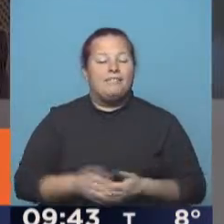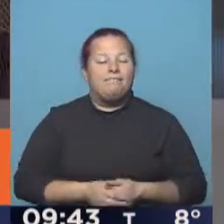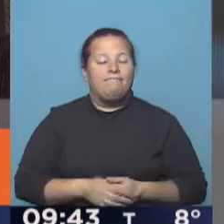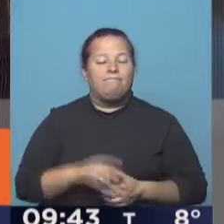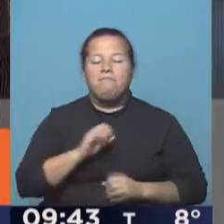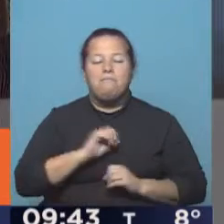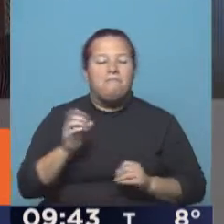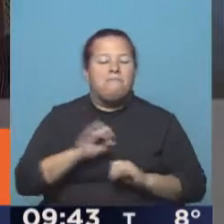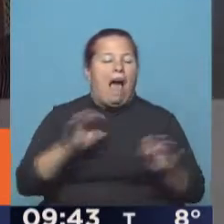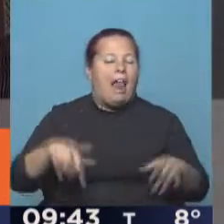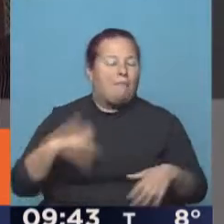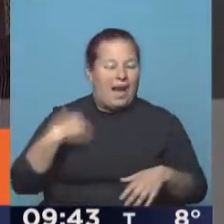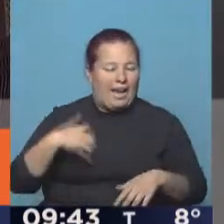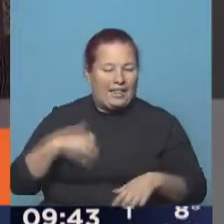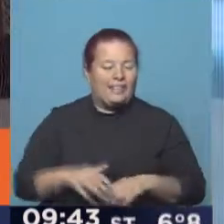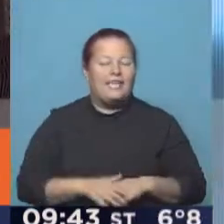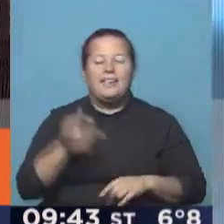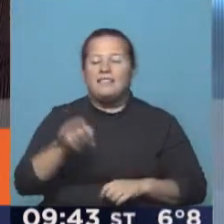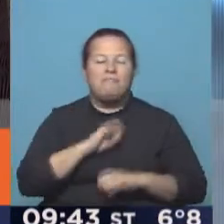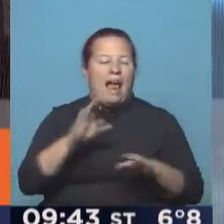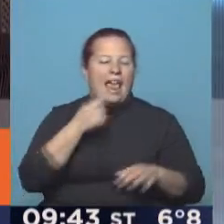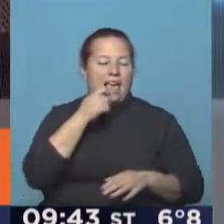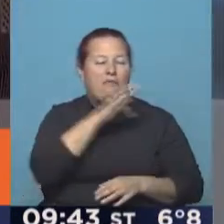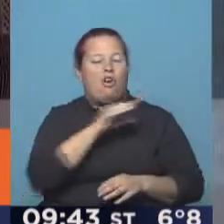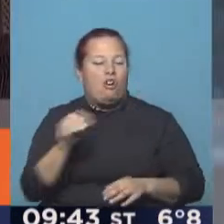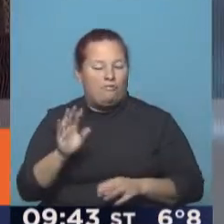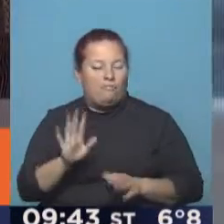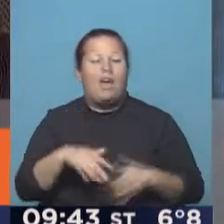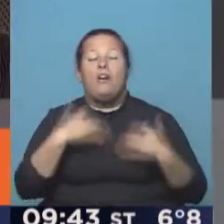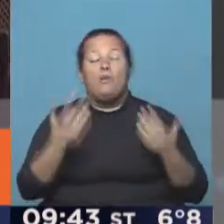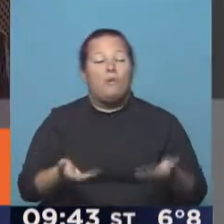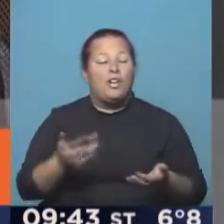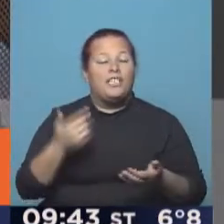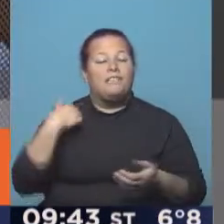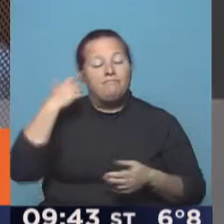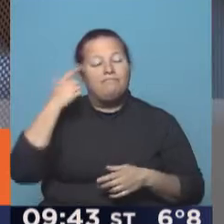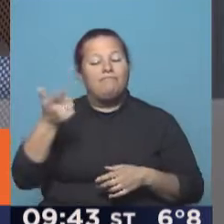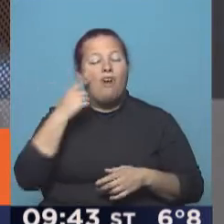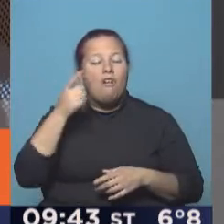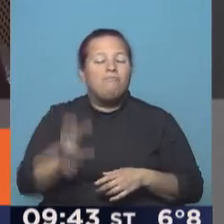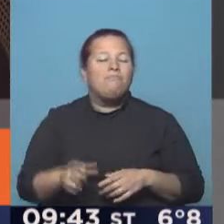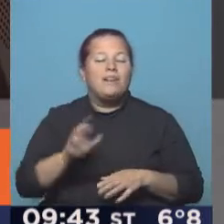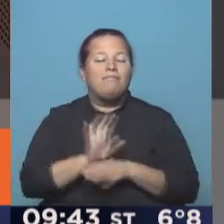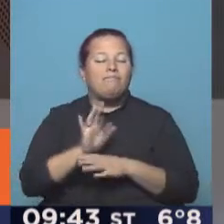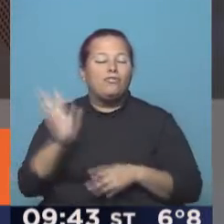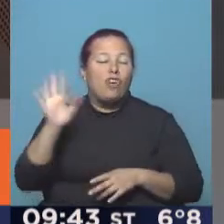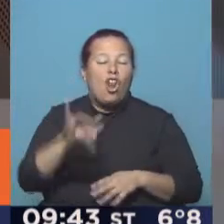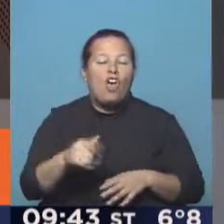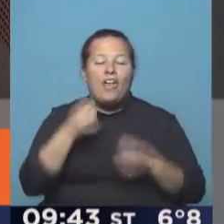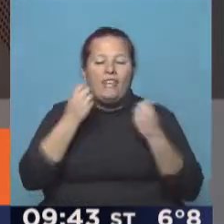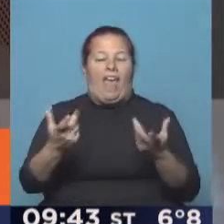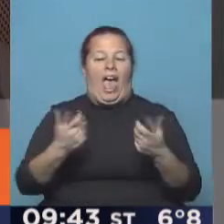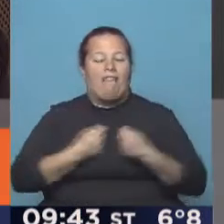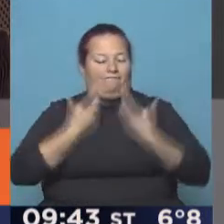muy malas para el país. Esto es un mal ejemplo. Y por eso decía que don Arturo es una luz que cada día encandila